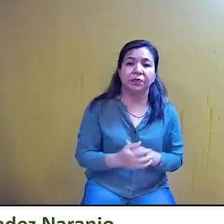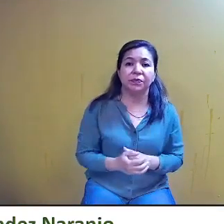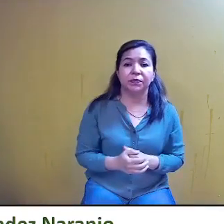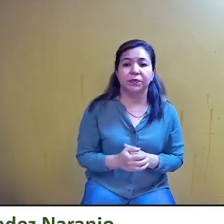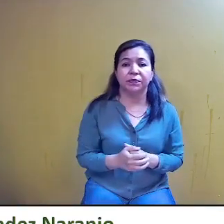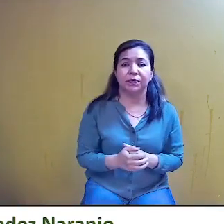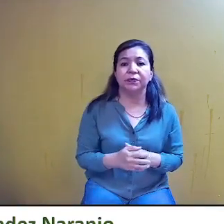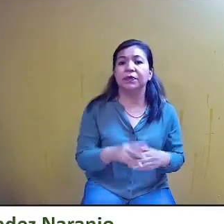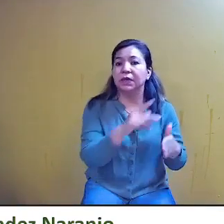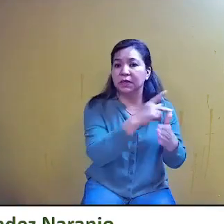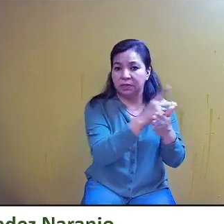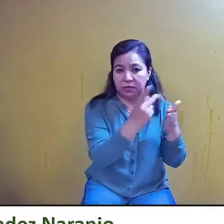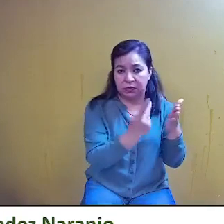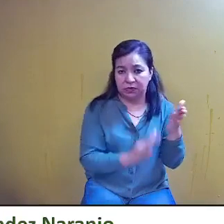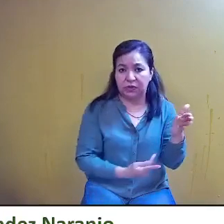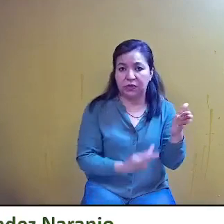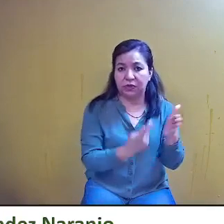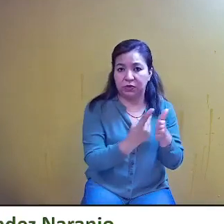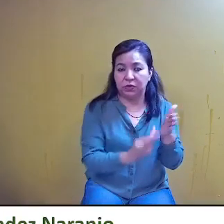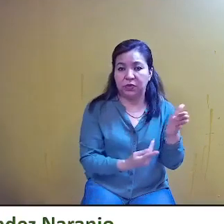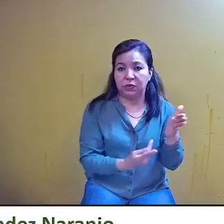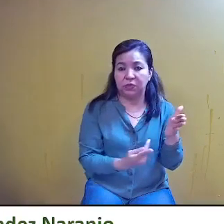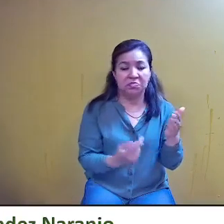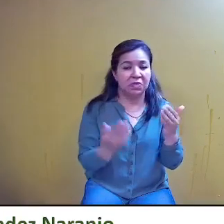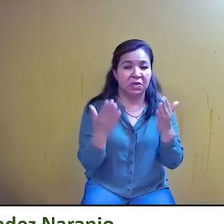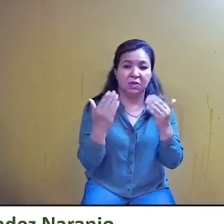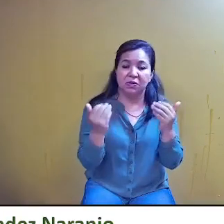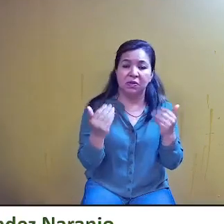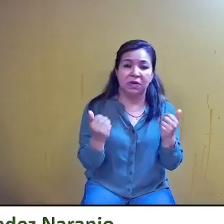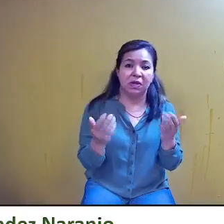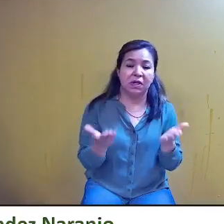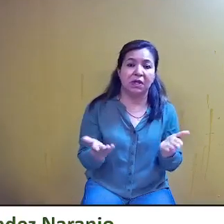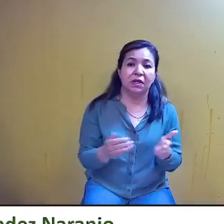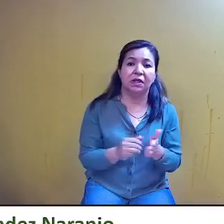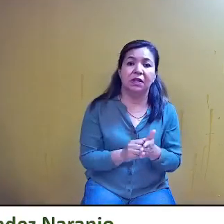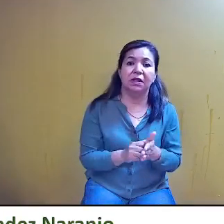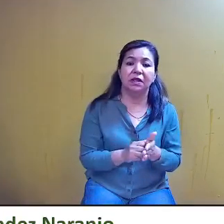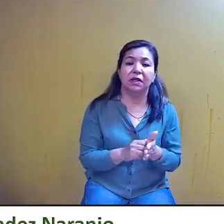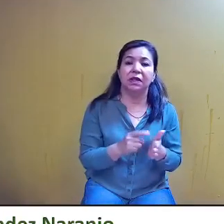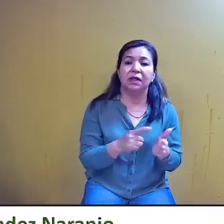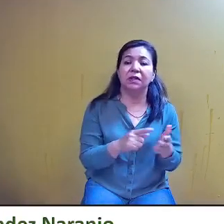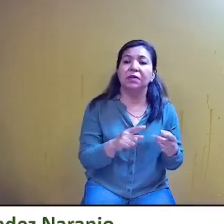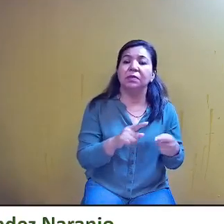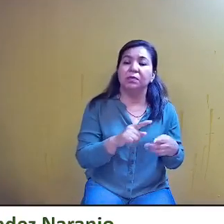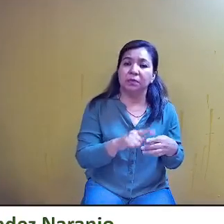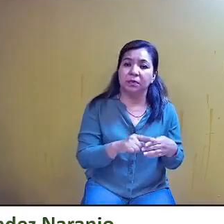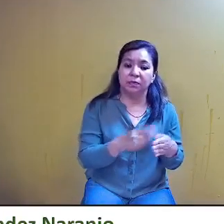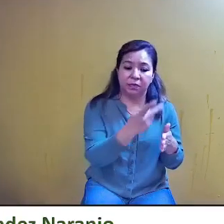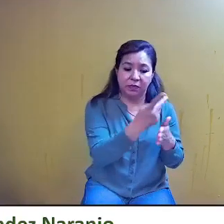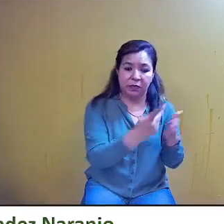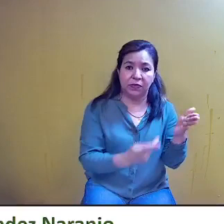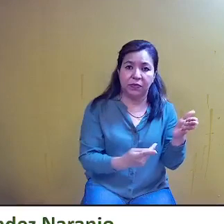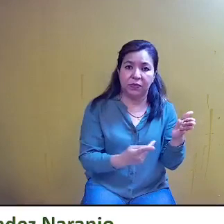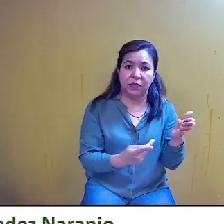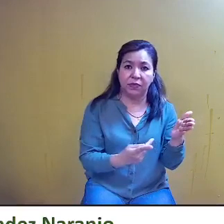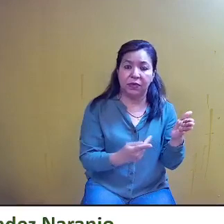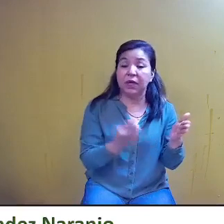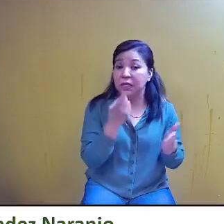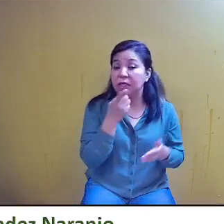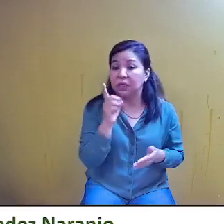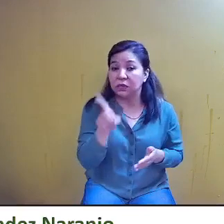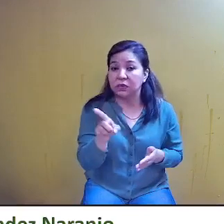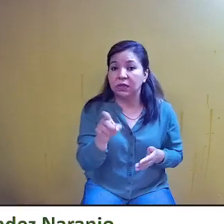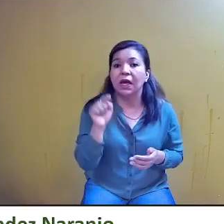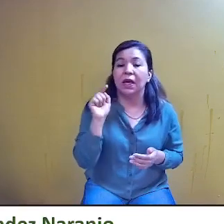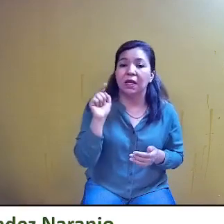En el proyecto se propone declarar la inexistencia de la conducta infractora por las siguientes consideraciones. El quejoso aduce que el